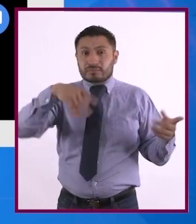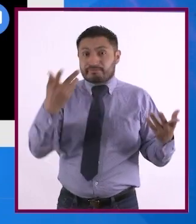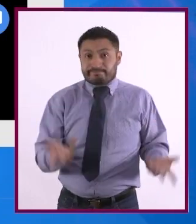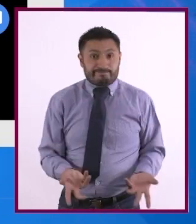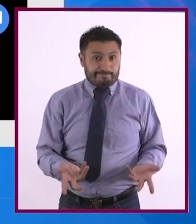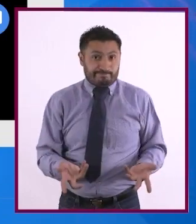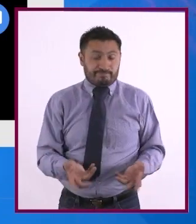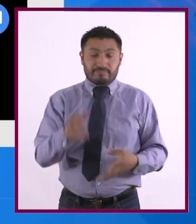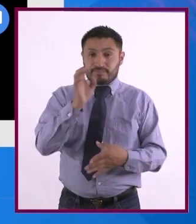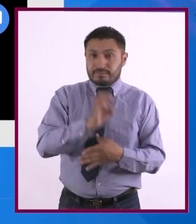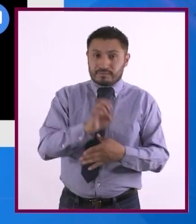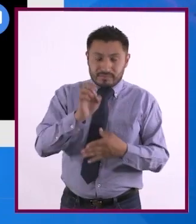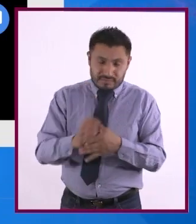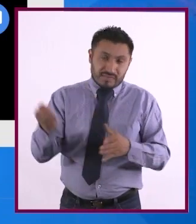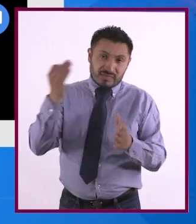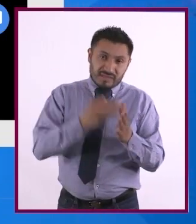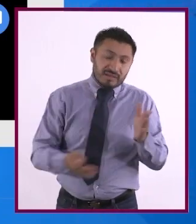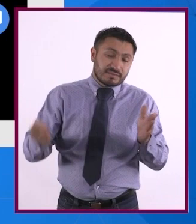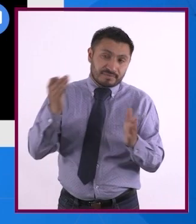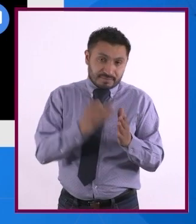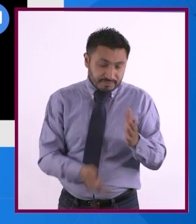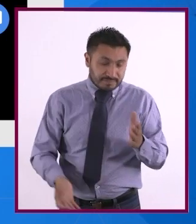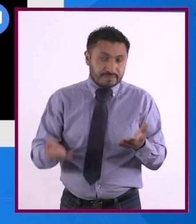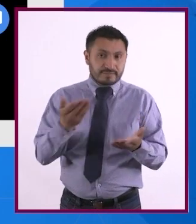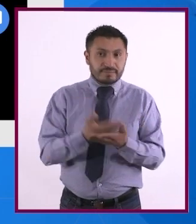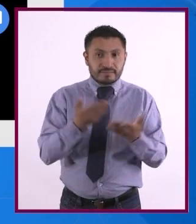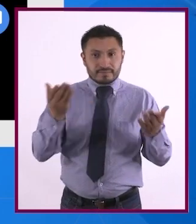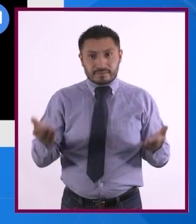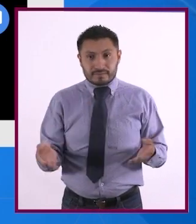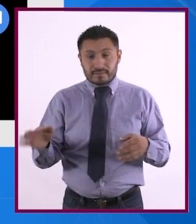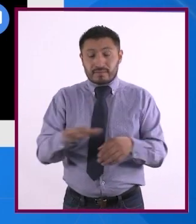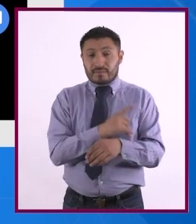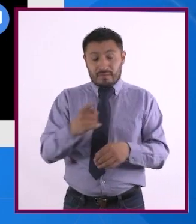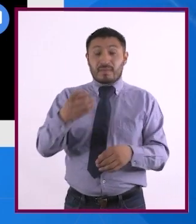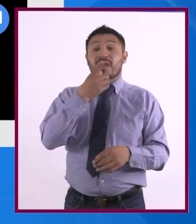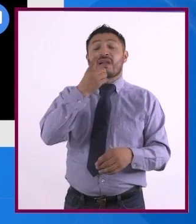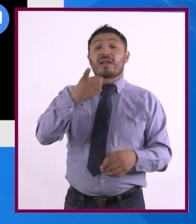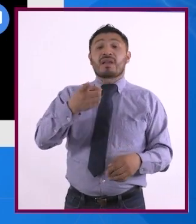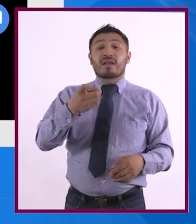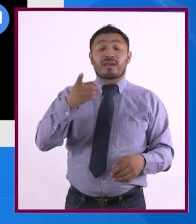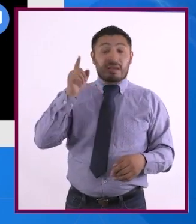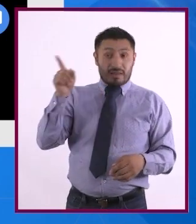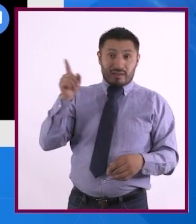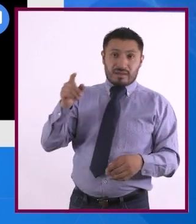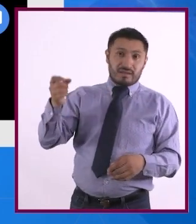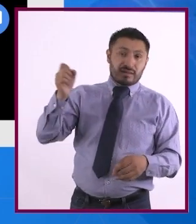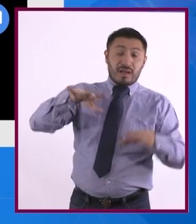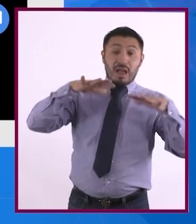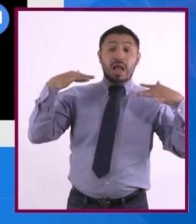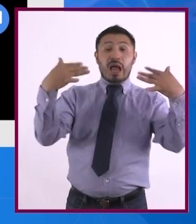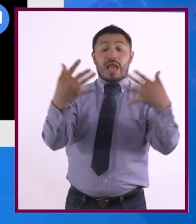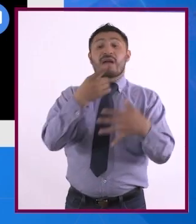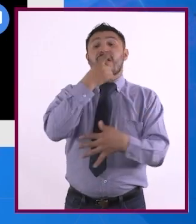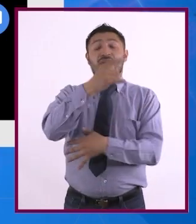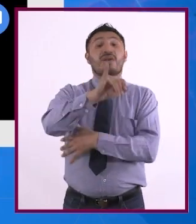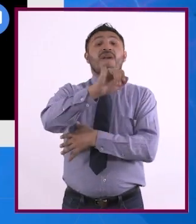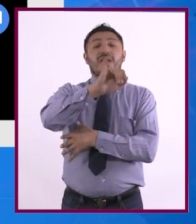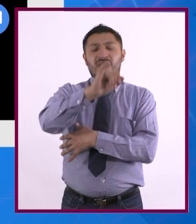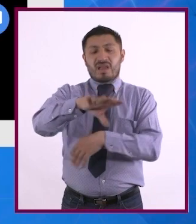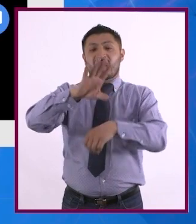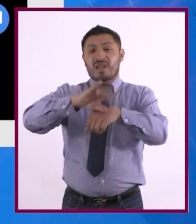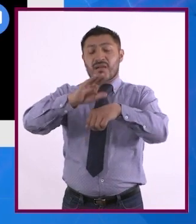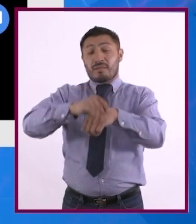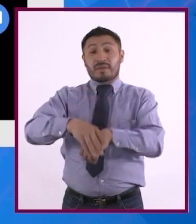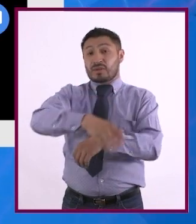no es del todo aprobada, porque incluso cuando ya se haya aprobado en las dos cámaras se tiene que someter al pleno y no sabemos si va a